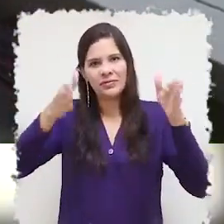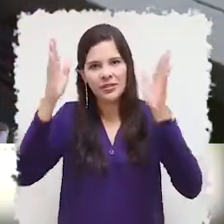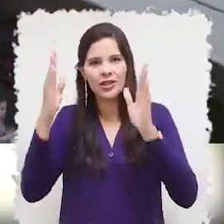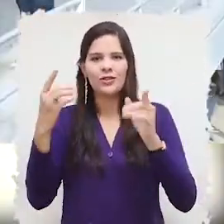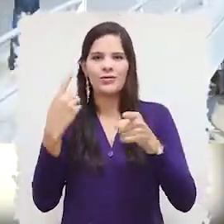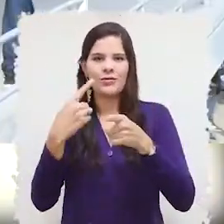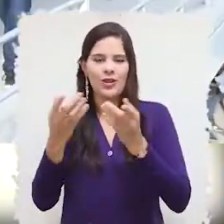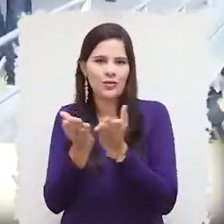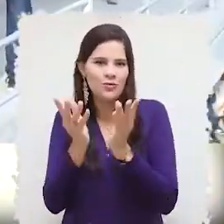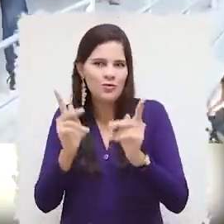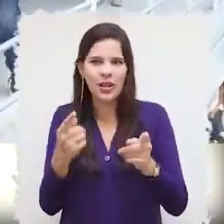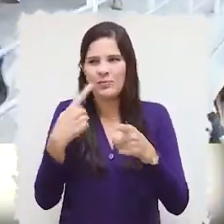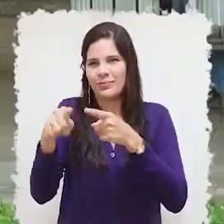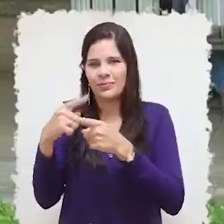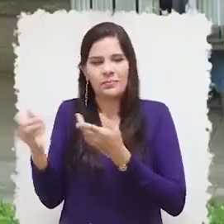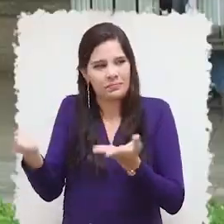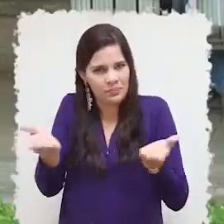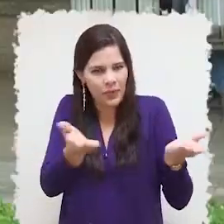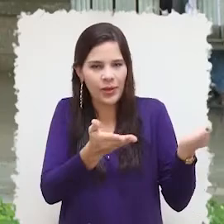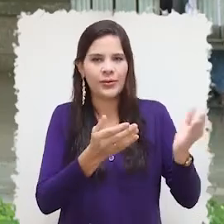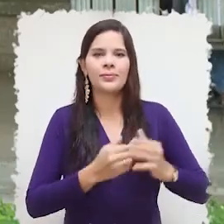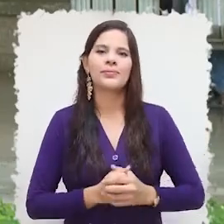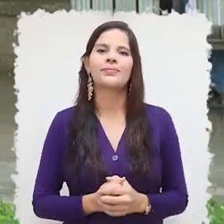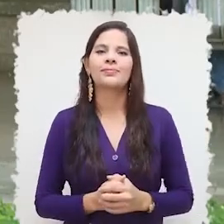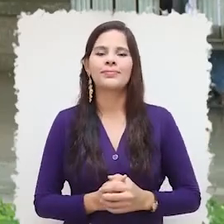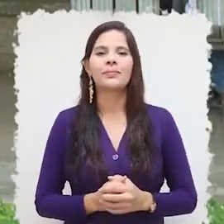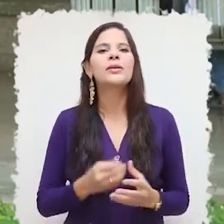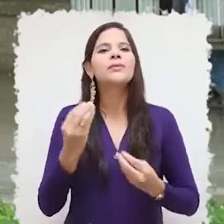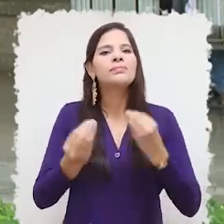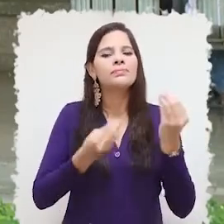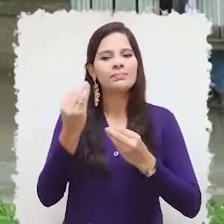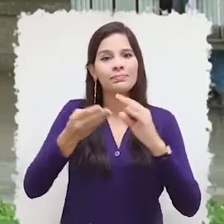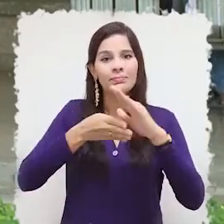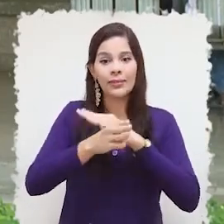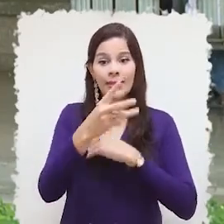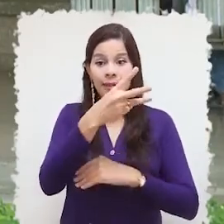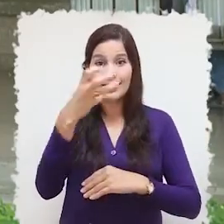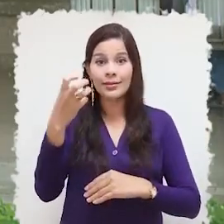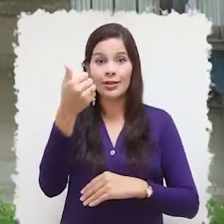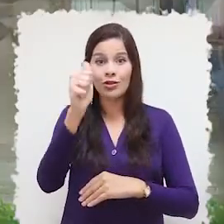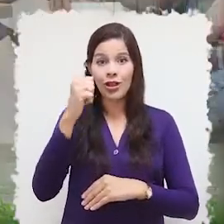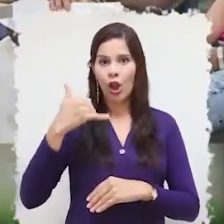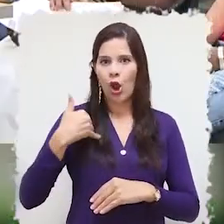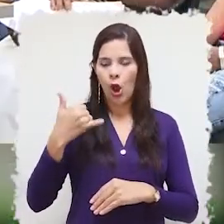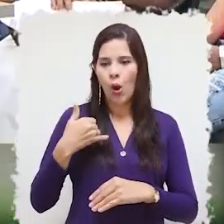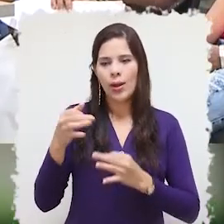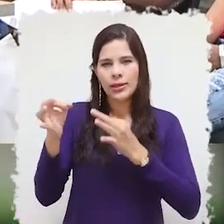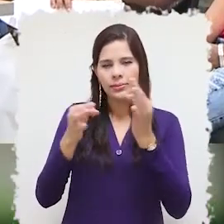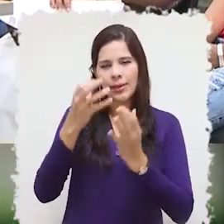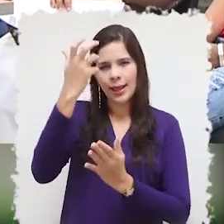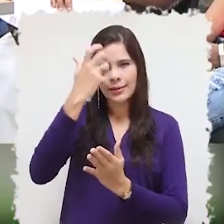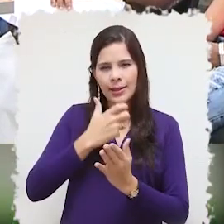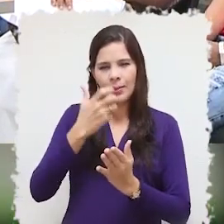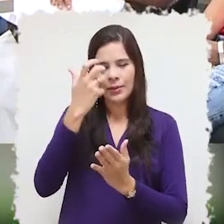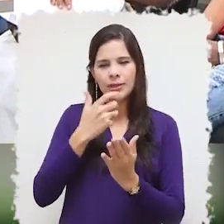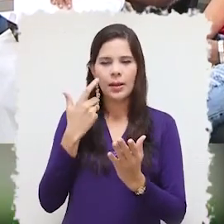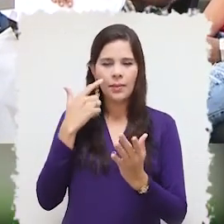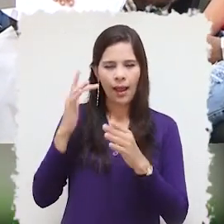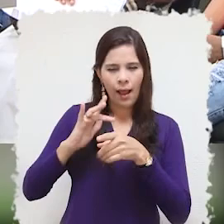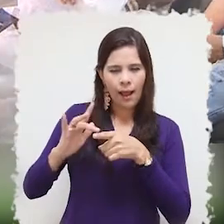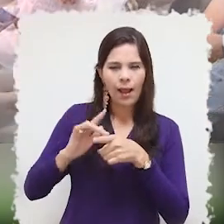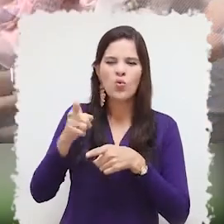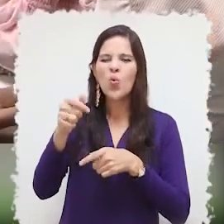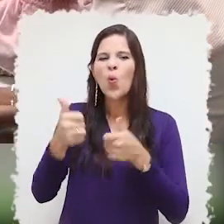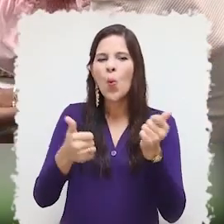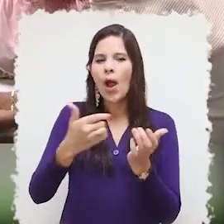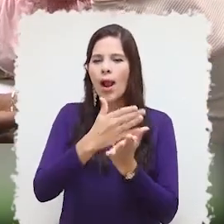servicios de la Universidad del Magdalena. La inducción tuvo una serie de evaluaciones que se aplicaron a 310 jóvenes, con el objeto de darle el perfil vocacional